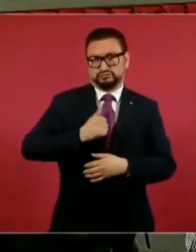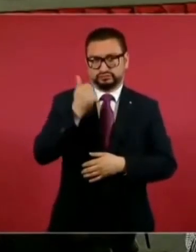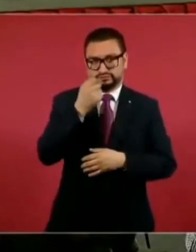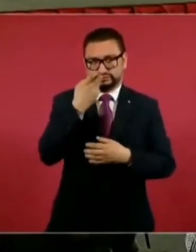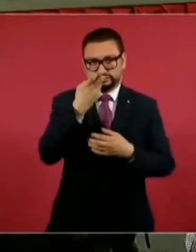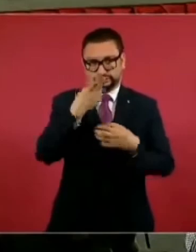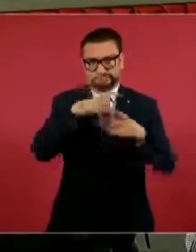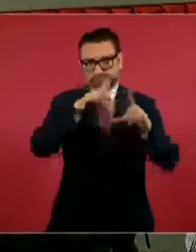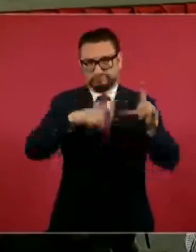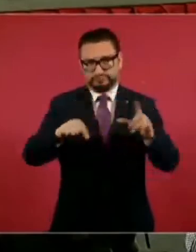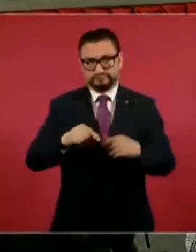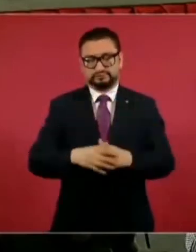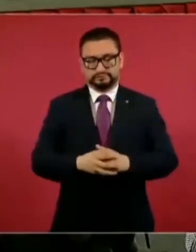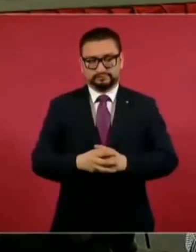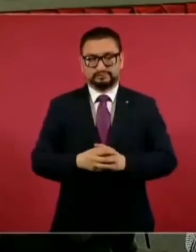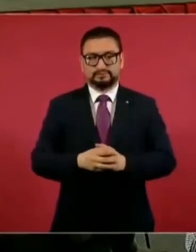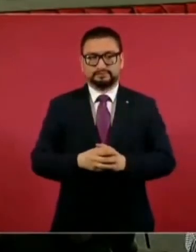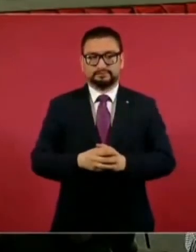parte.